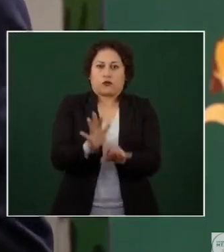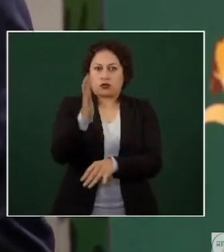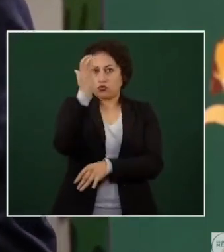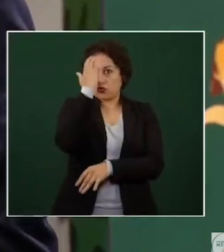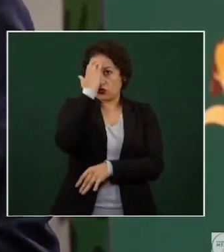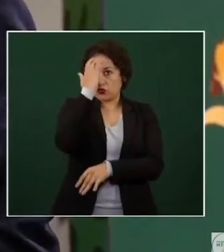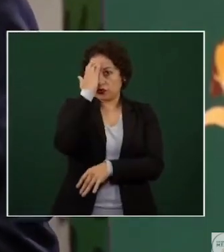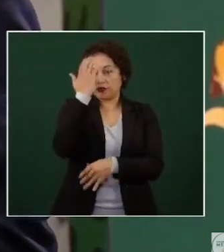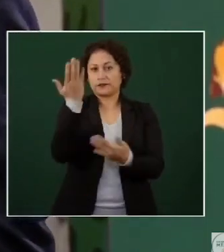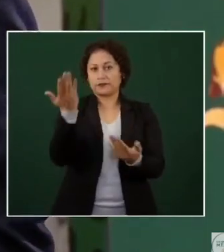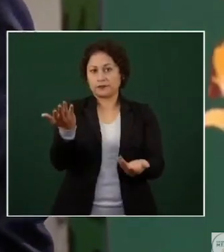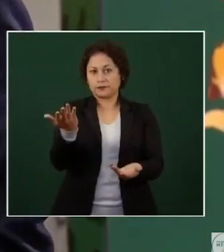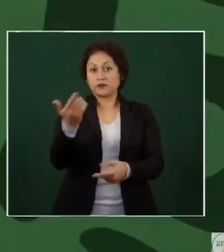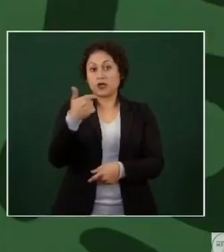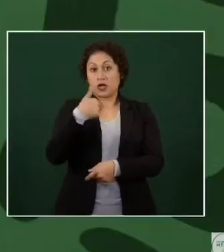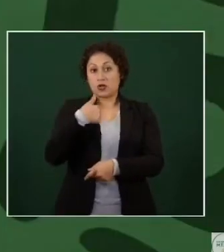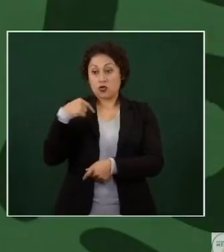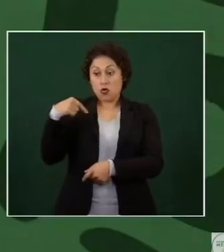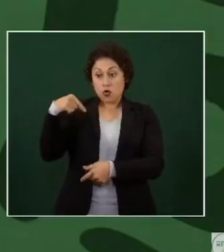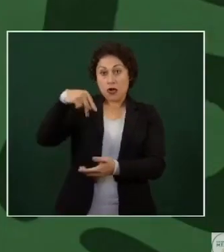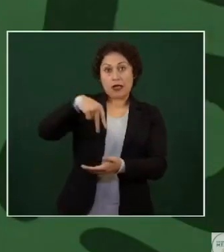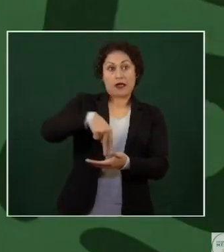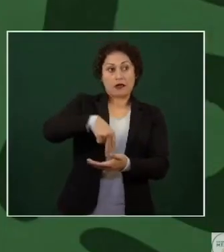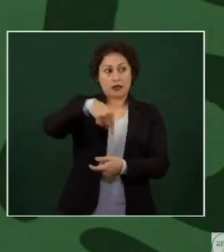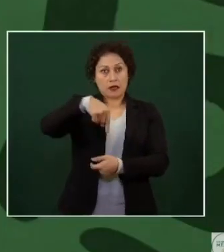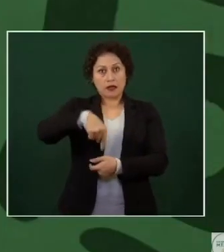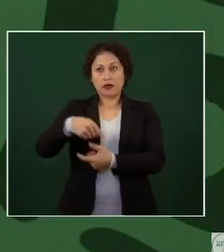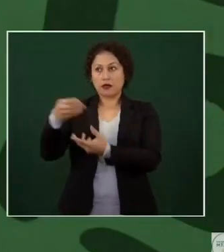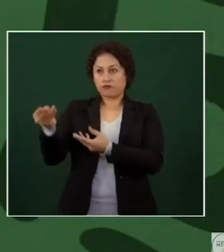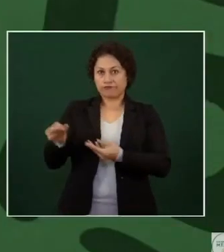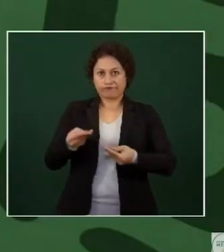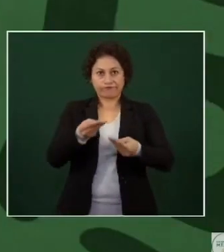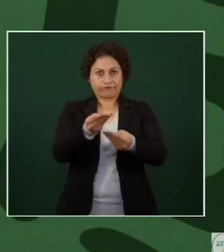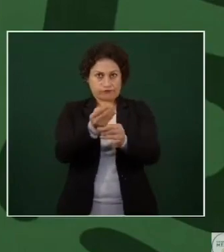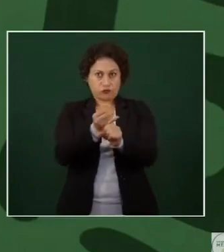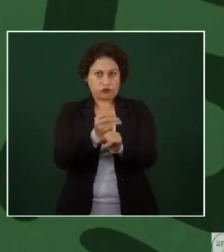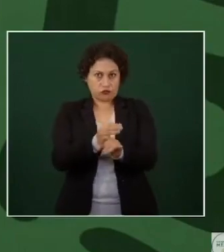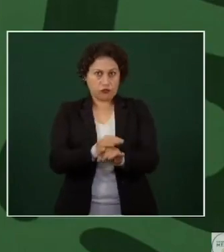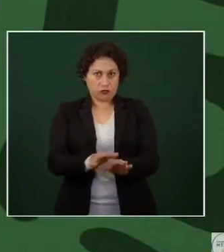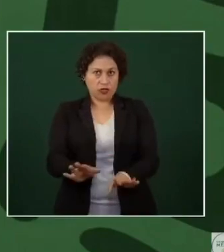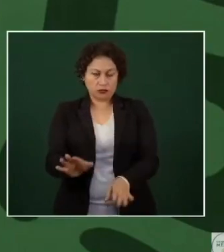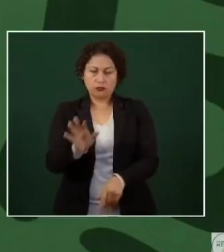pueda les voy a estar aquí informando a ustedes,